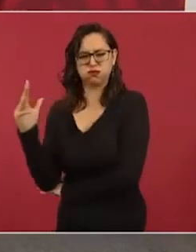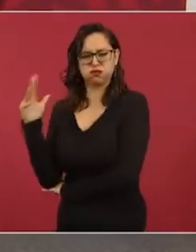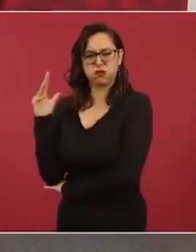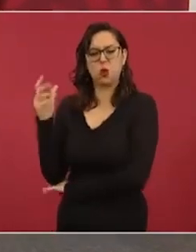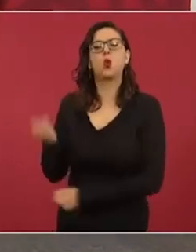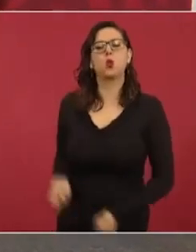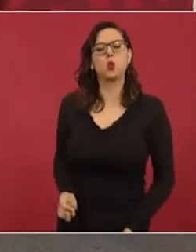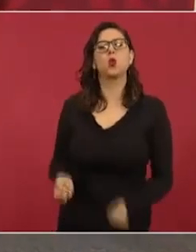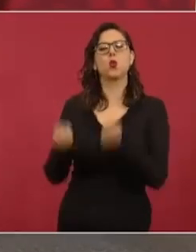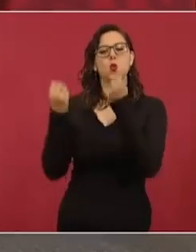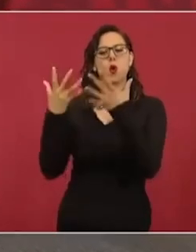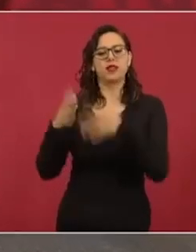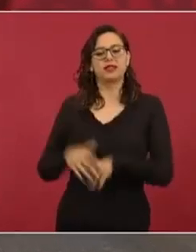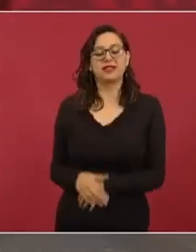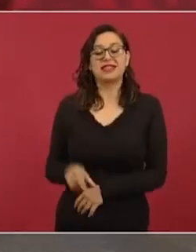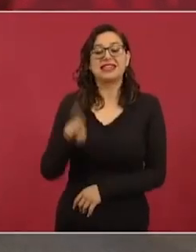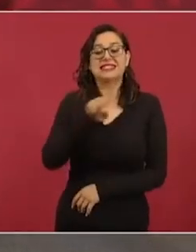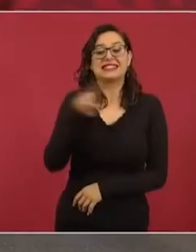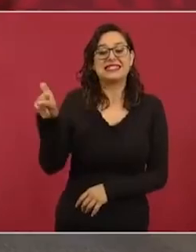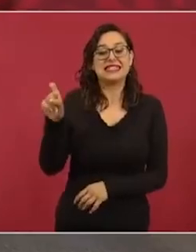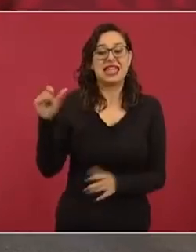100,000 hectáreas.